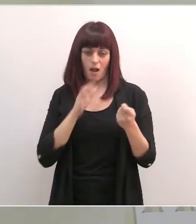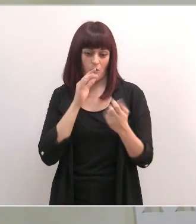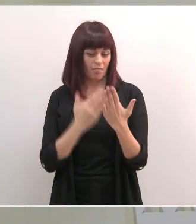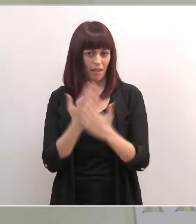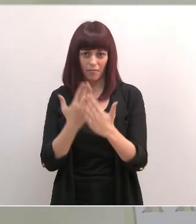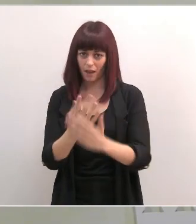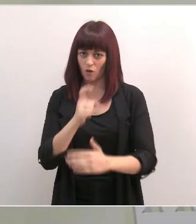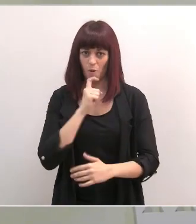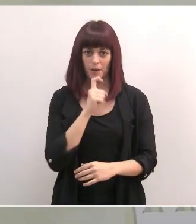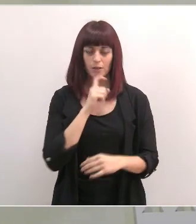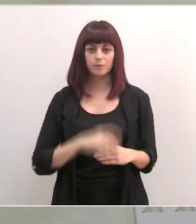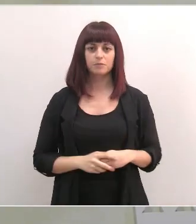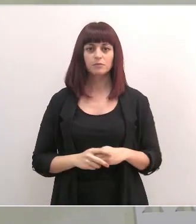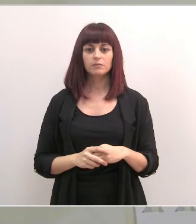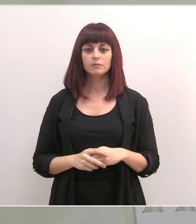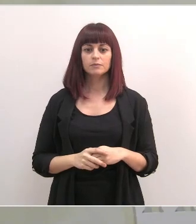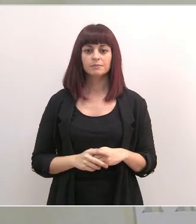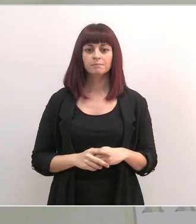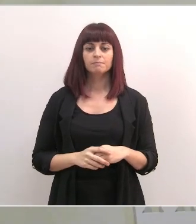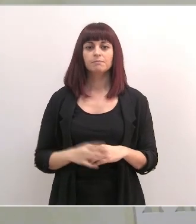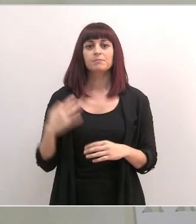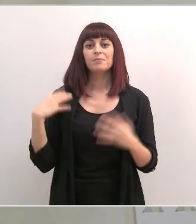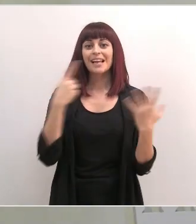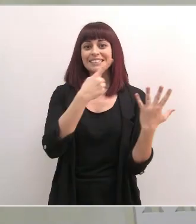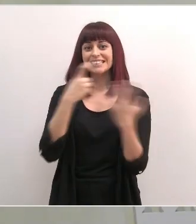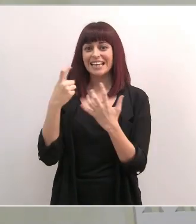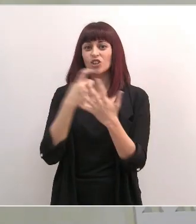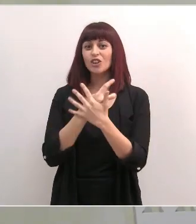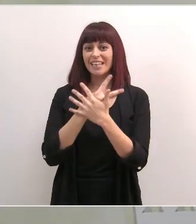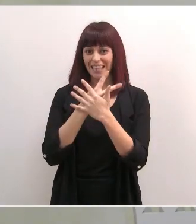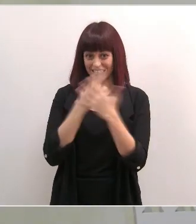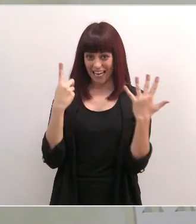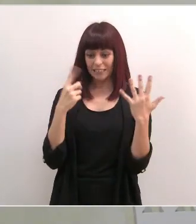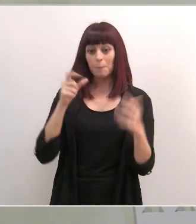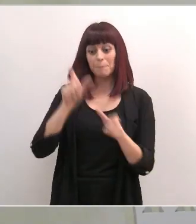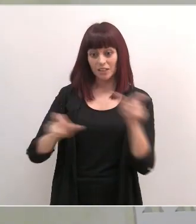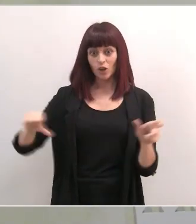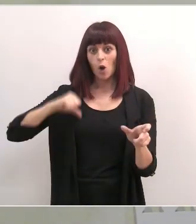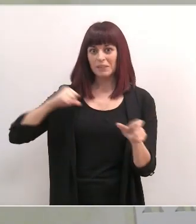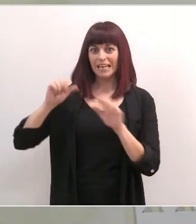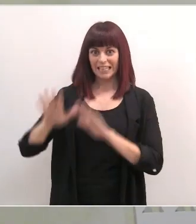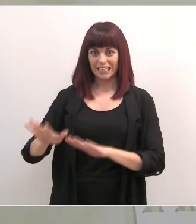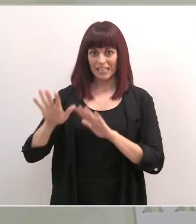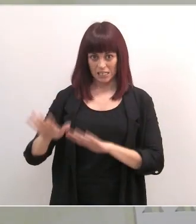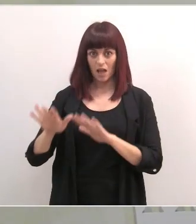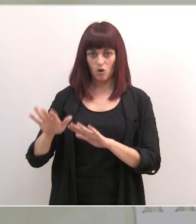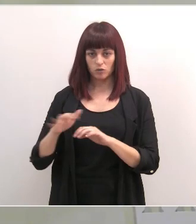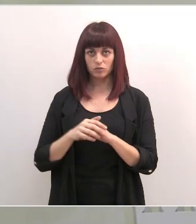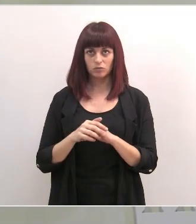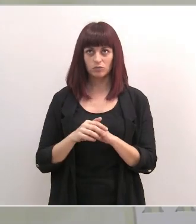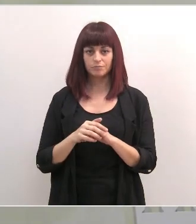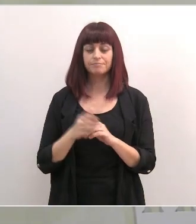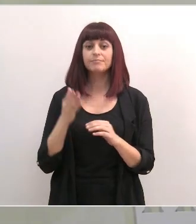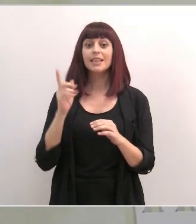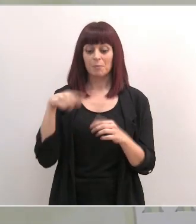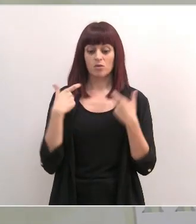complicados. Vista la media de 616 ingresos hospitalarios registrados esta última semana y de 98 respecto a los